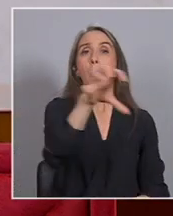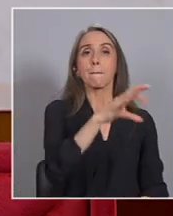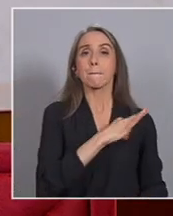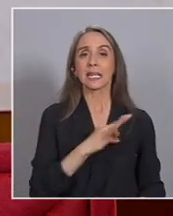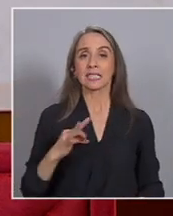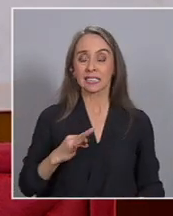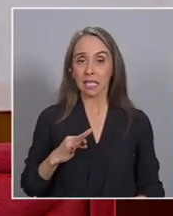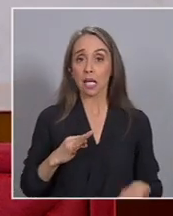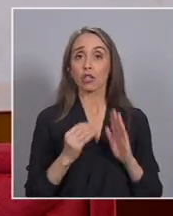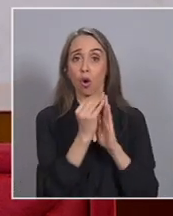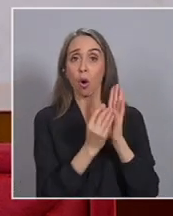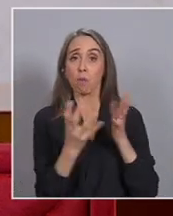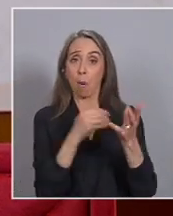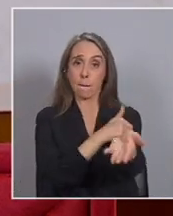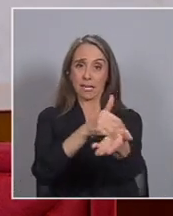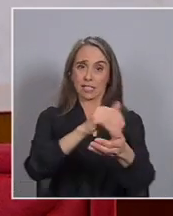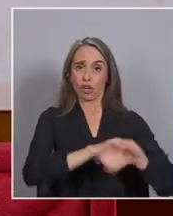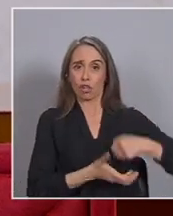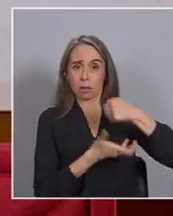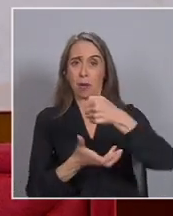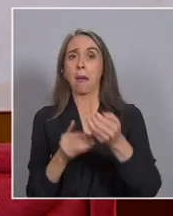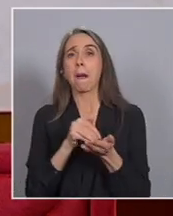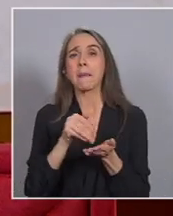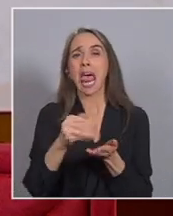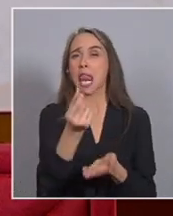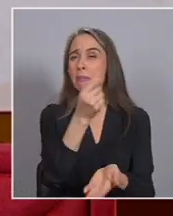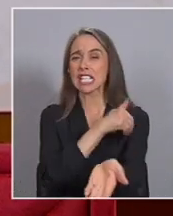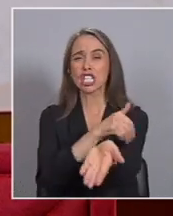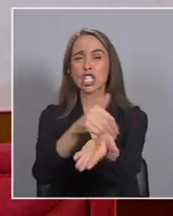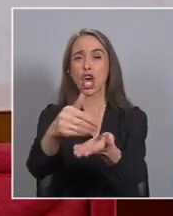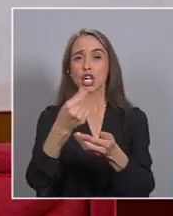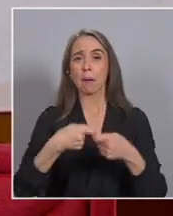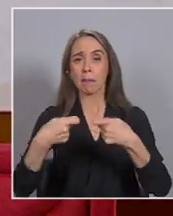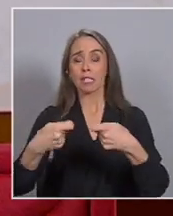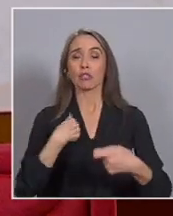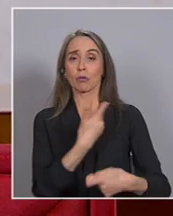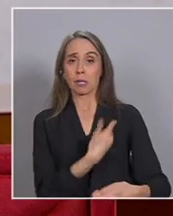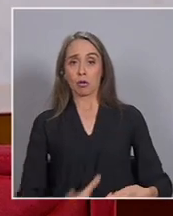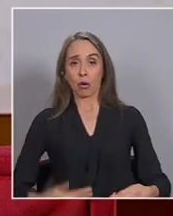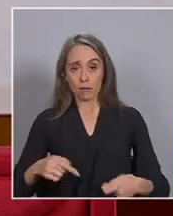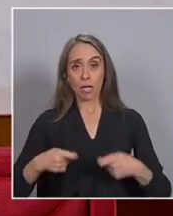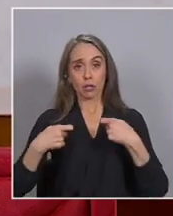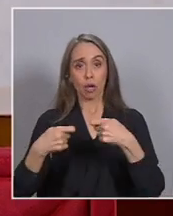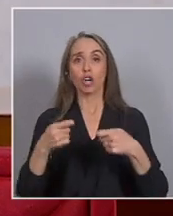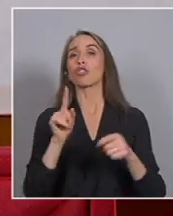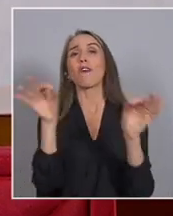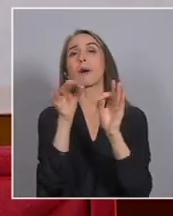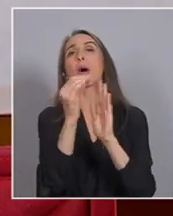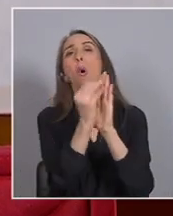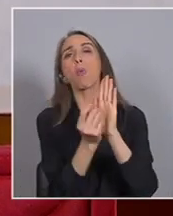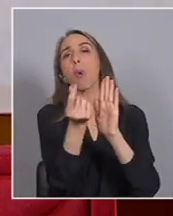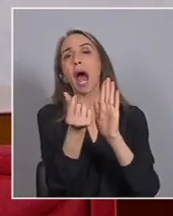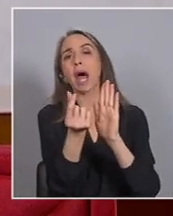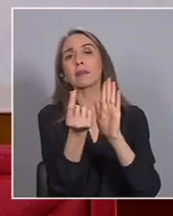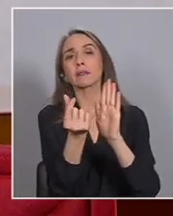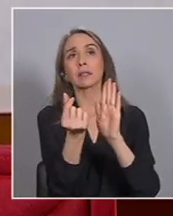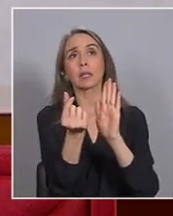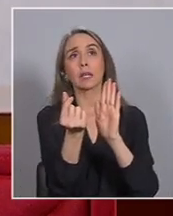una gran inversión adicional de miles de millones de pesos durante la administración, pero que no voy a pasar a detallar